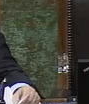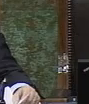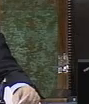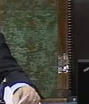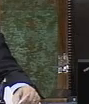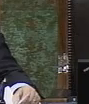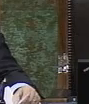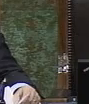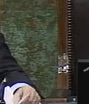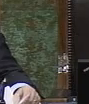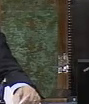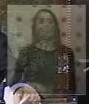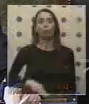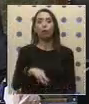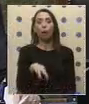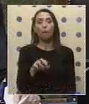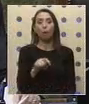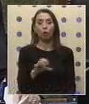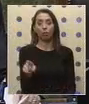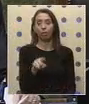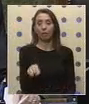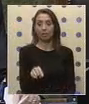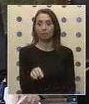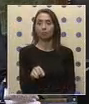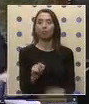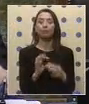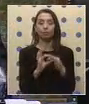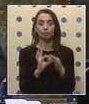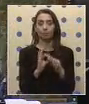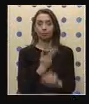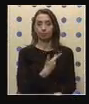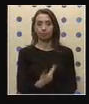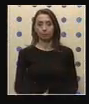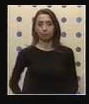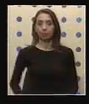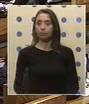Ofrezco la palabra al diputado Carlos Montes. Gracias, presidente.